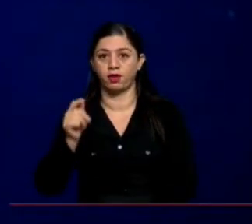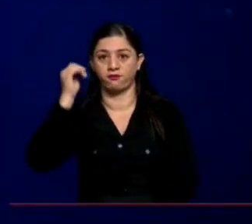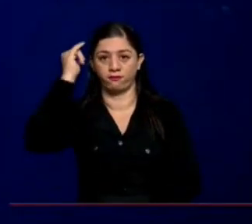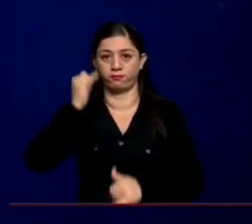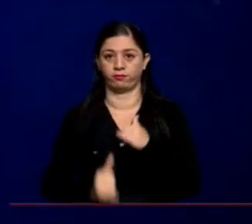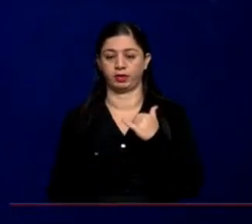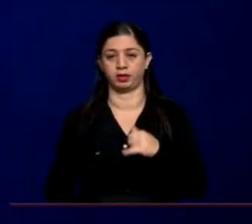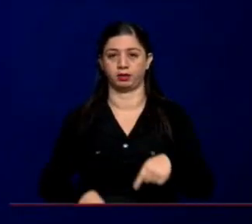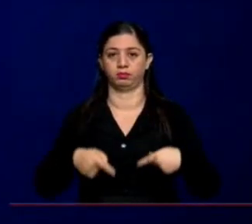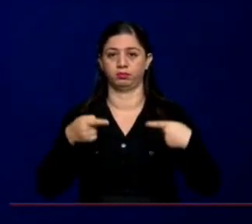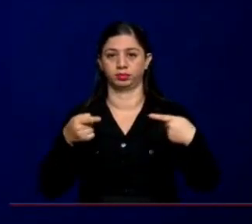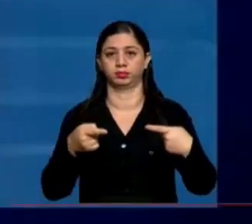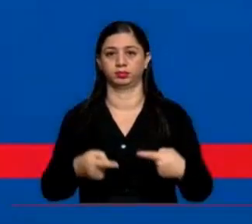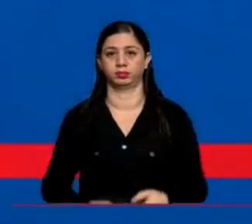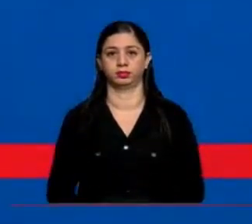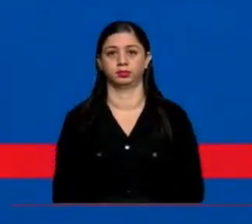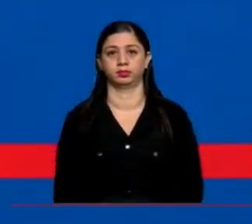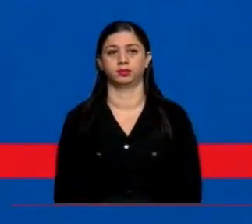final.